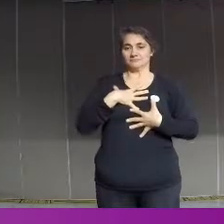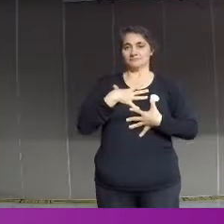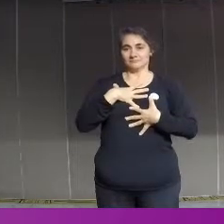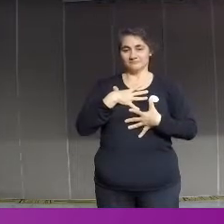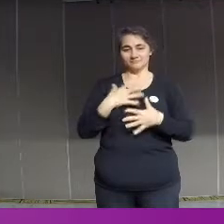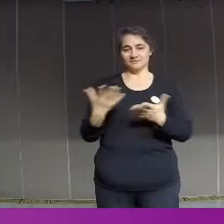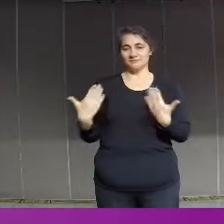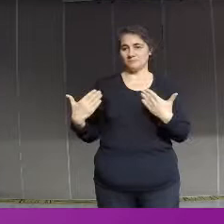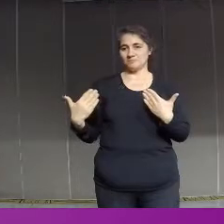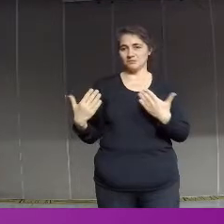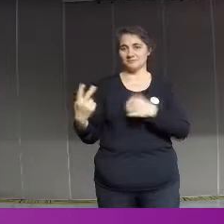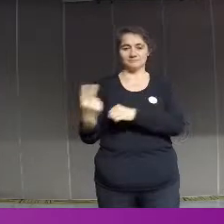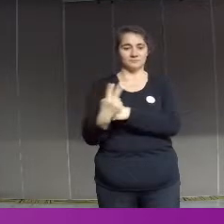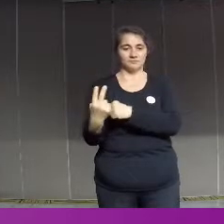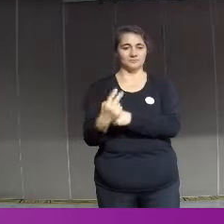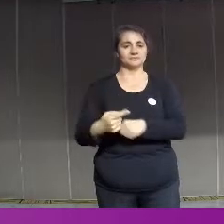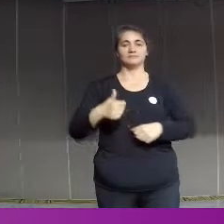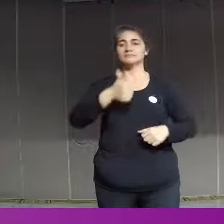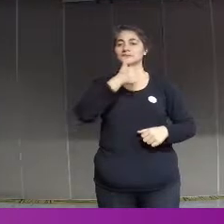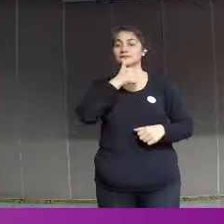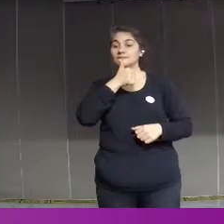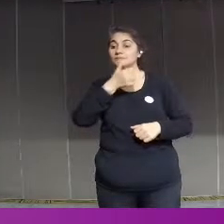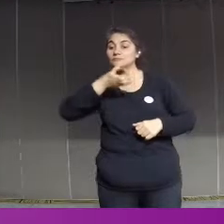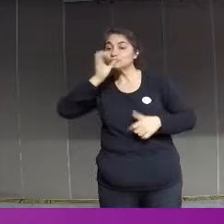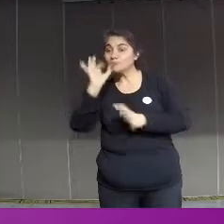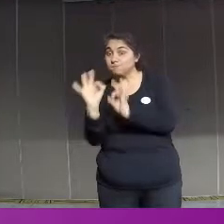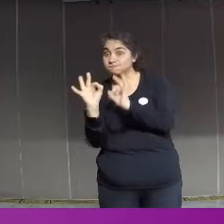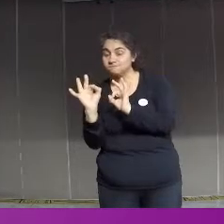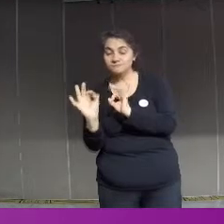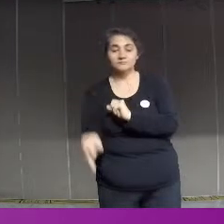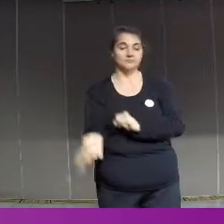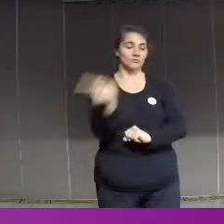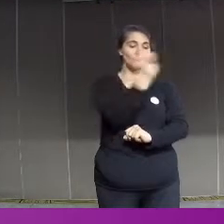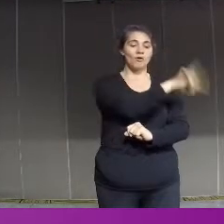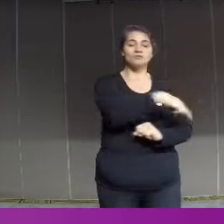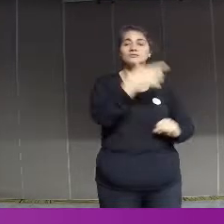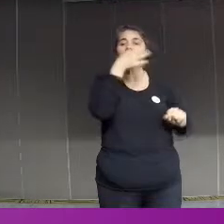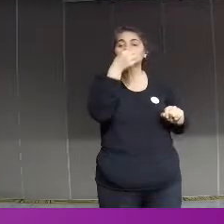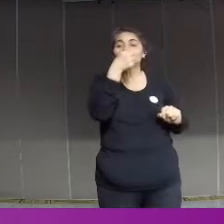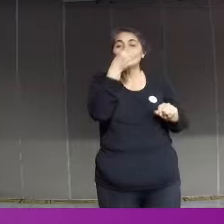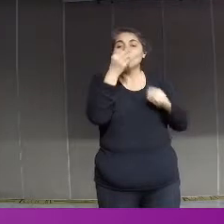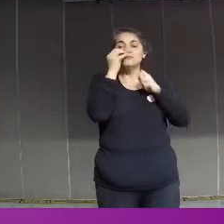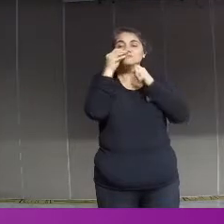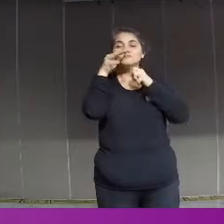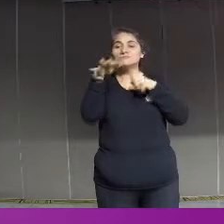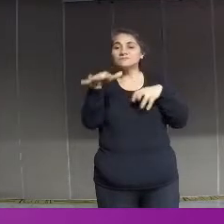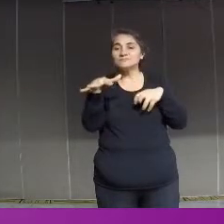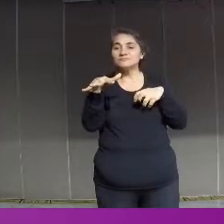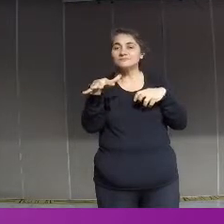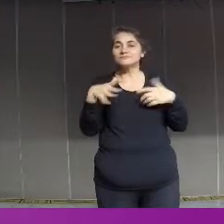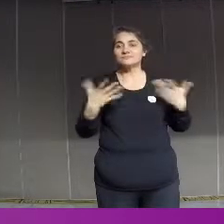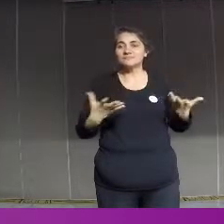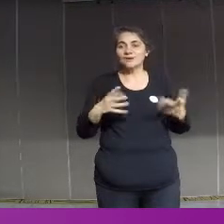Porque la insuficiencia del funcionamiento valvular lo que va a traer es que el paciente con disfagia tenga acumulación